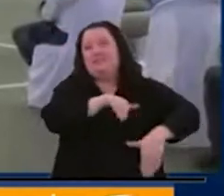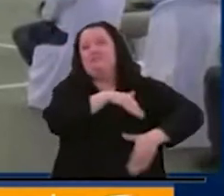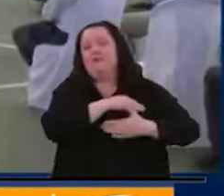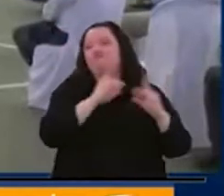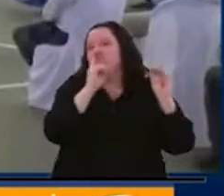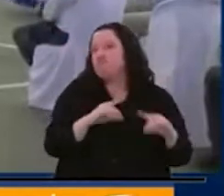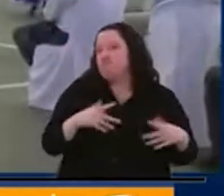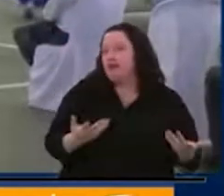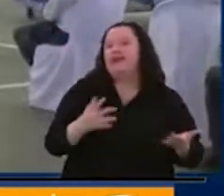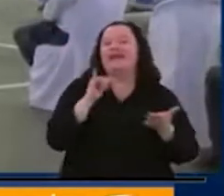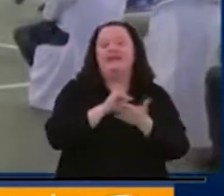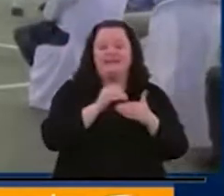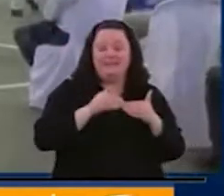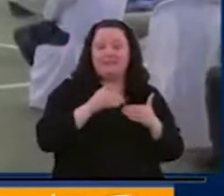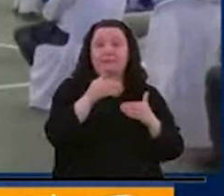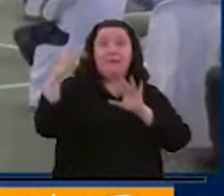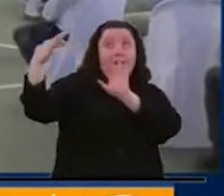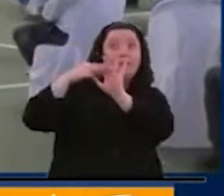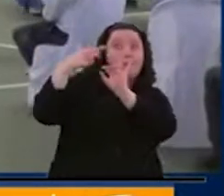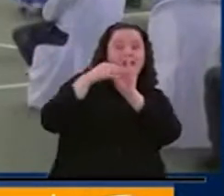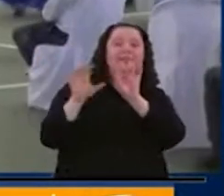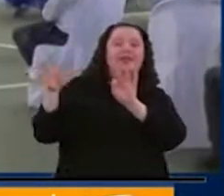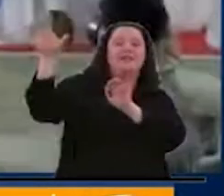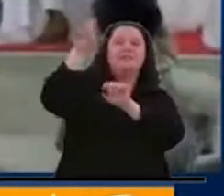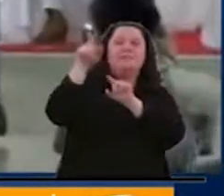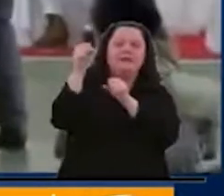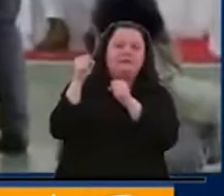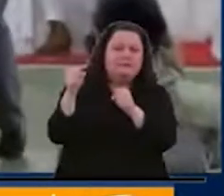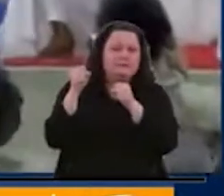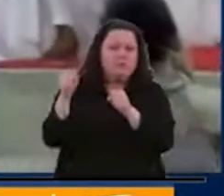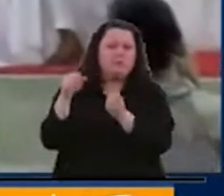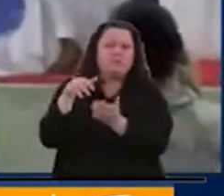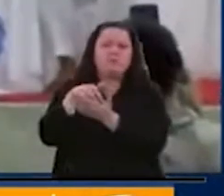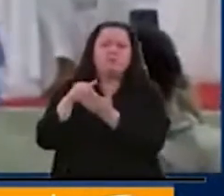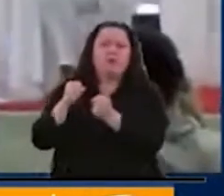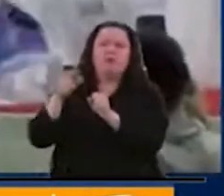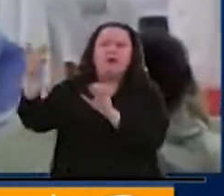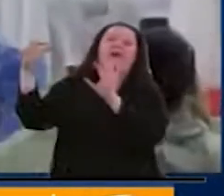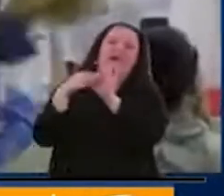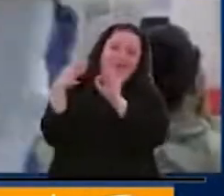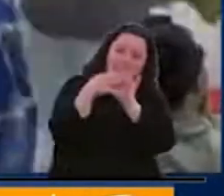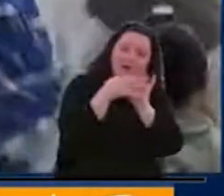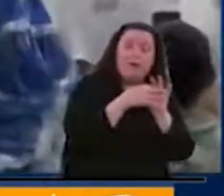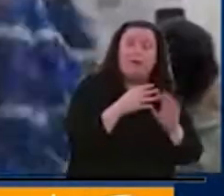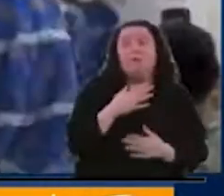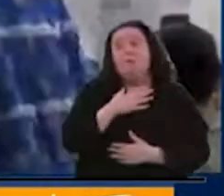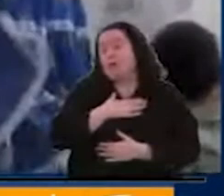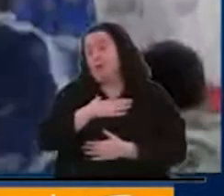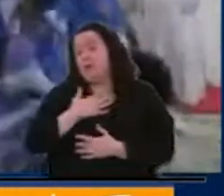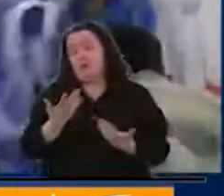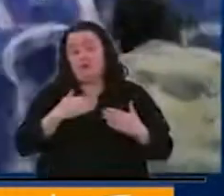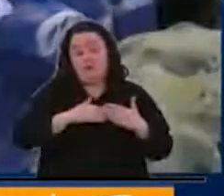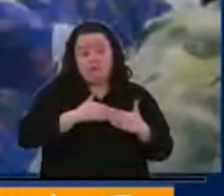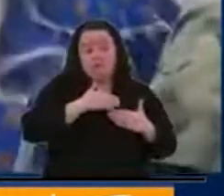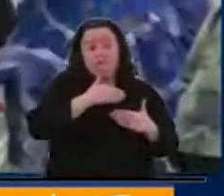ministerio, que espero serán los enlaces de los territorios más vulnerables. Y bueno, para mí yo creo